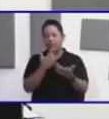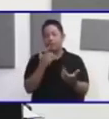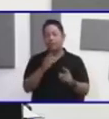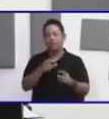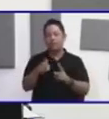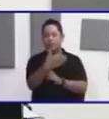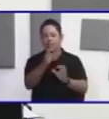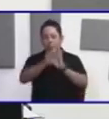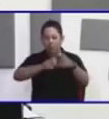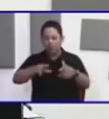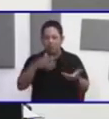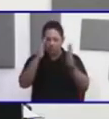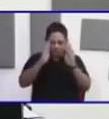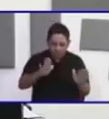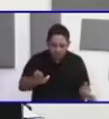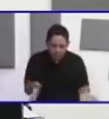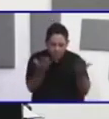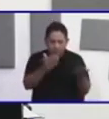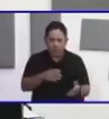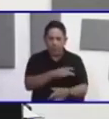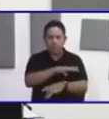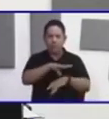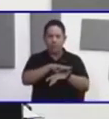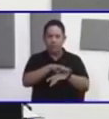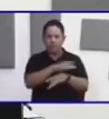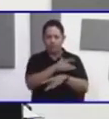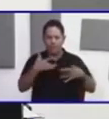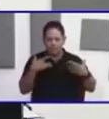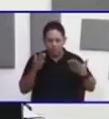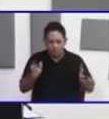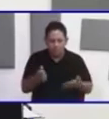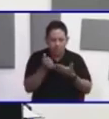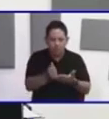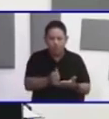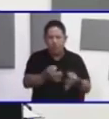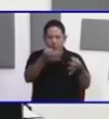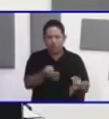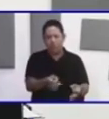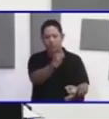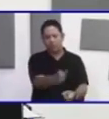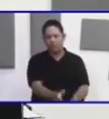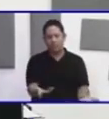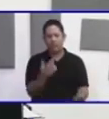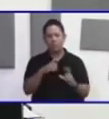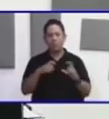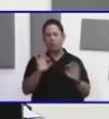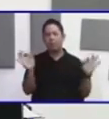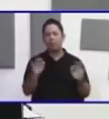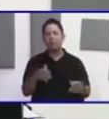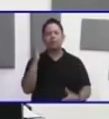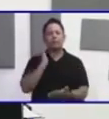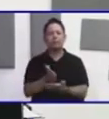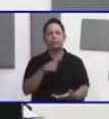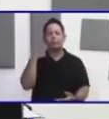efectivamente y se le pueda prestar un servicio de salud óptimo y oportuno a las personas que lleguen a sufrir un accidente